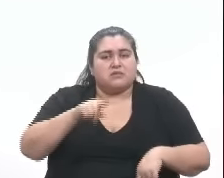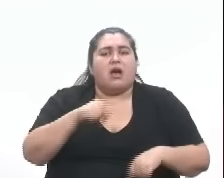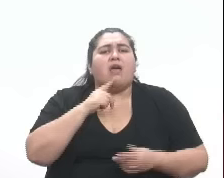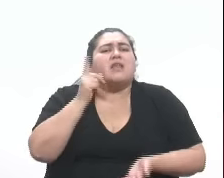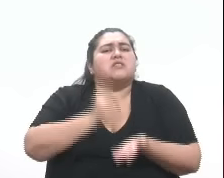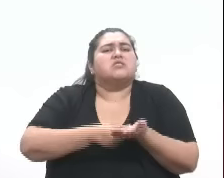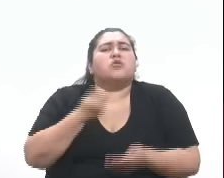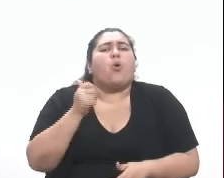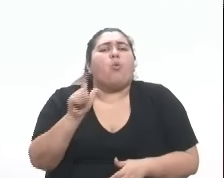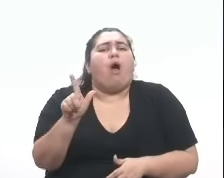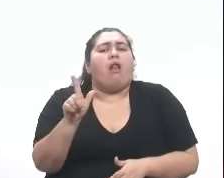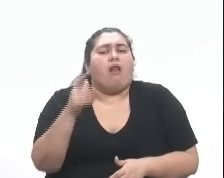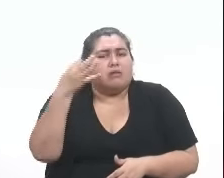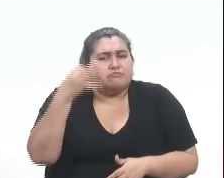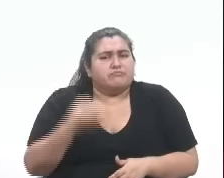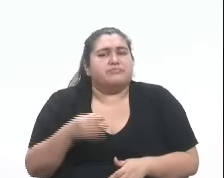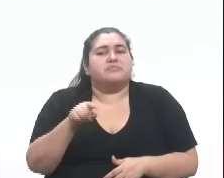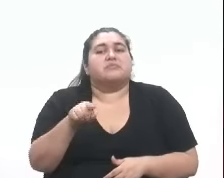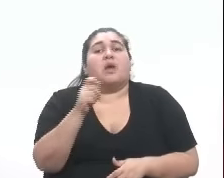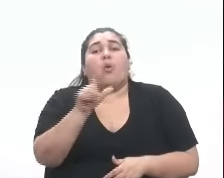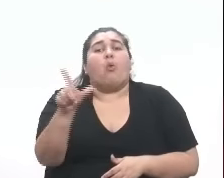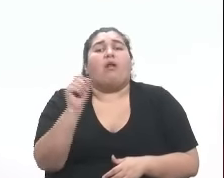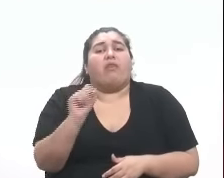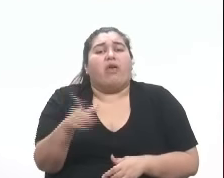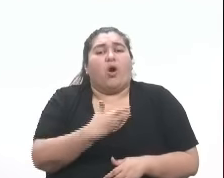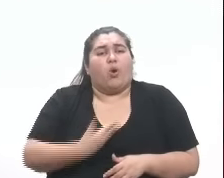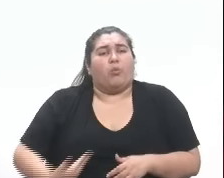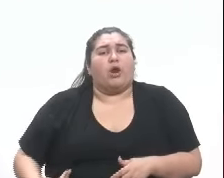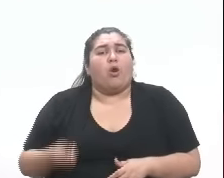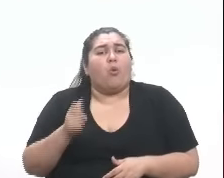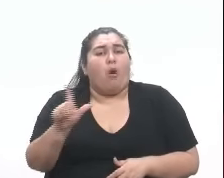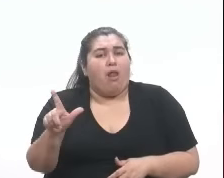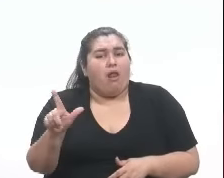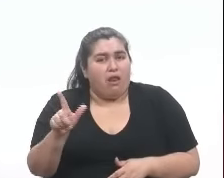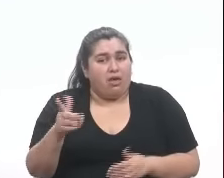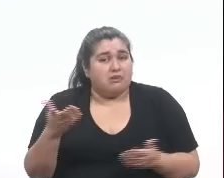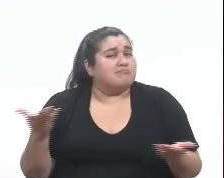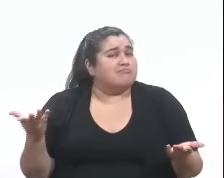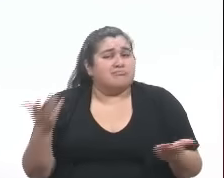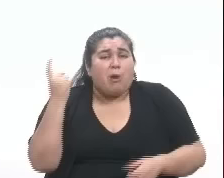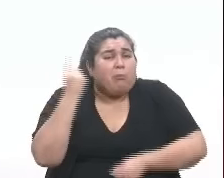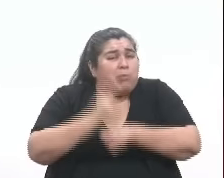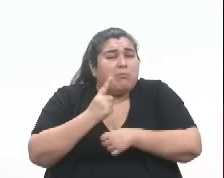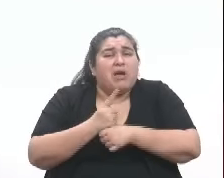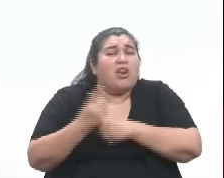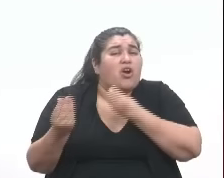legislativa del gobierno? En primer lugar, un DNU,